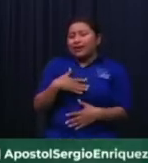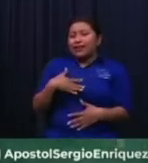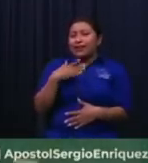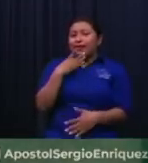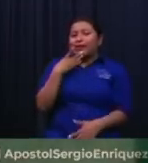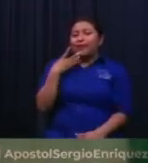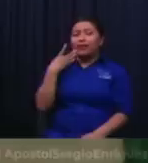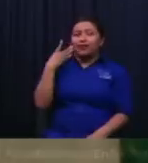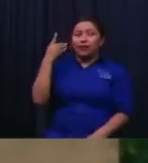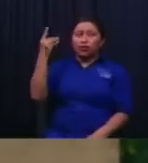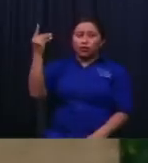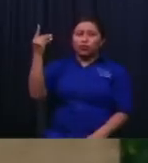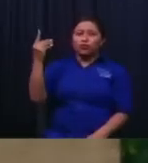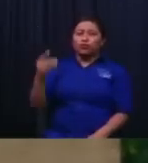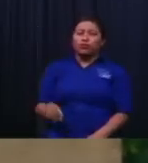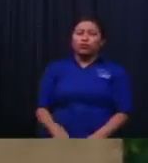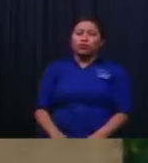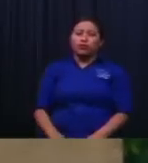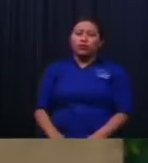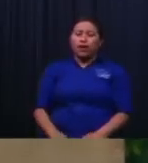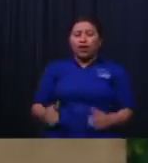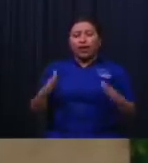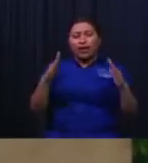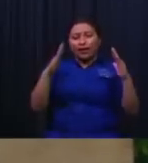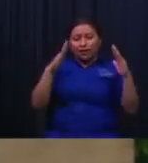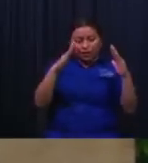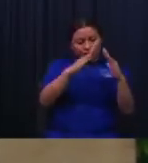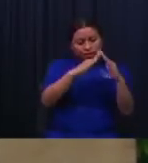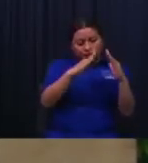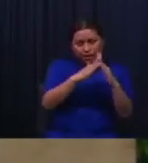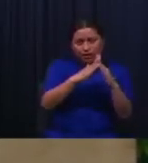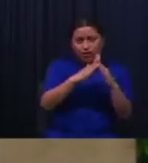todos, sino en nuestra casa, hermanos.